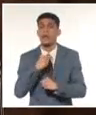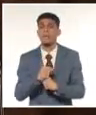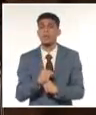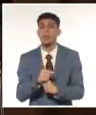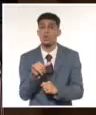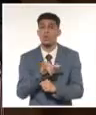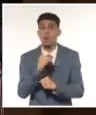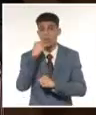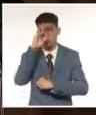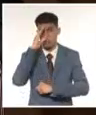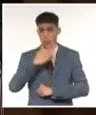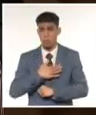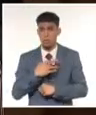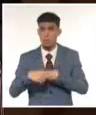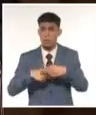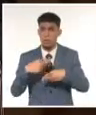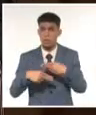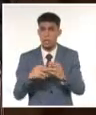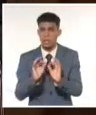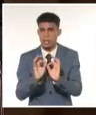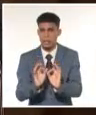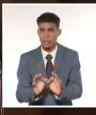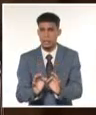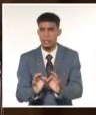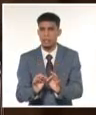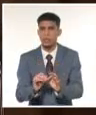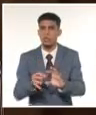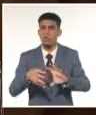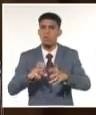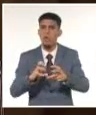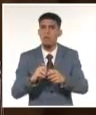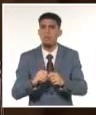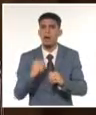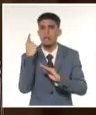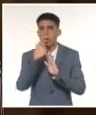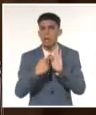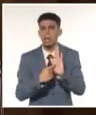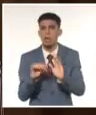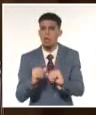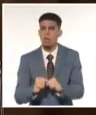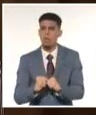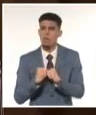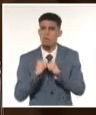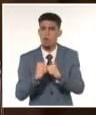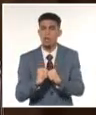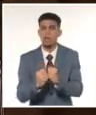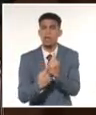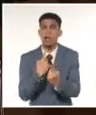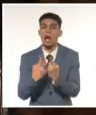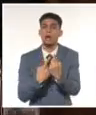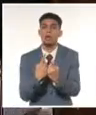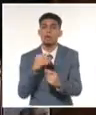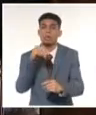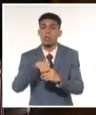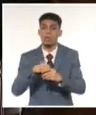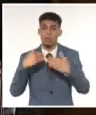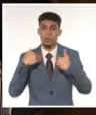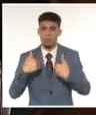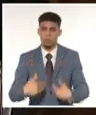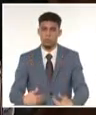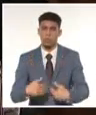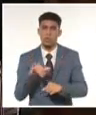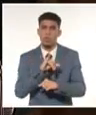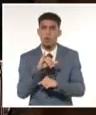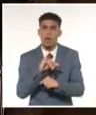los cubanos se deben a sí mismos por una heroicidad que es como un signo sembrado en lo más profundo del código